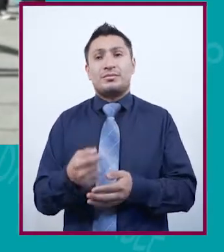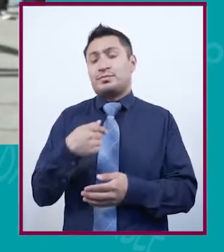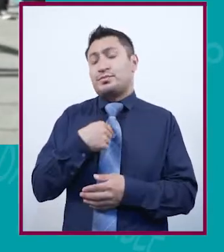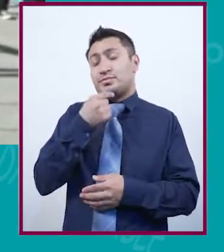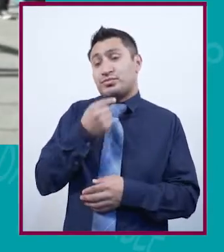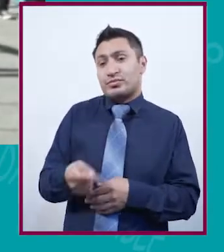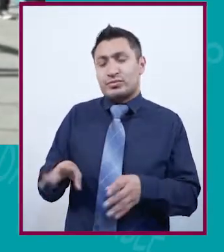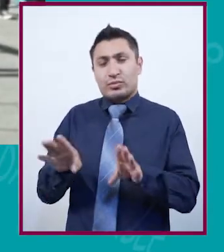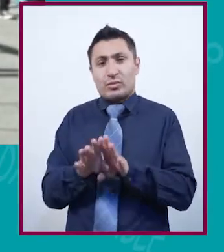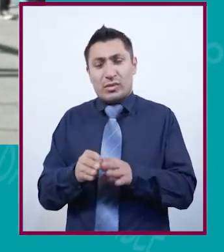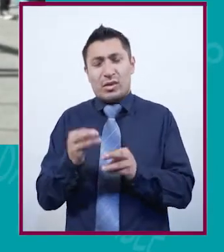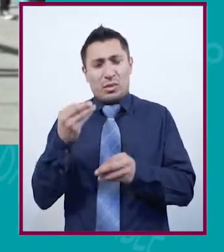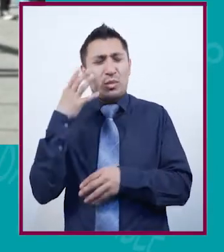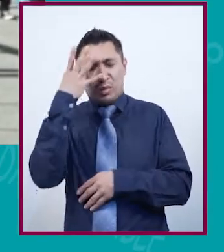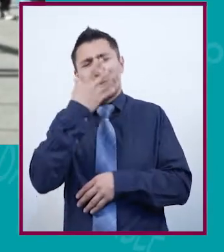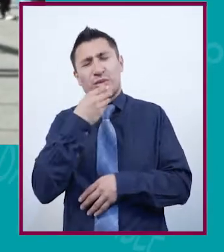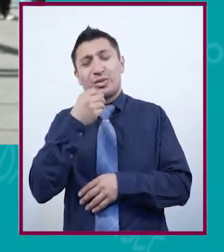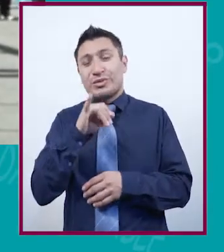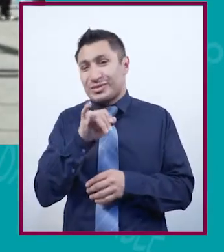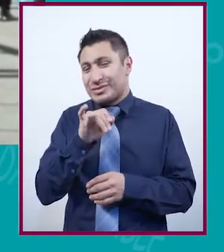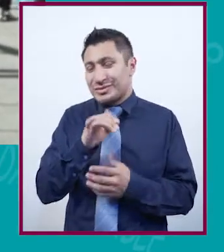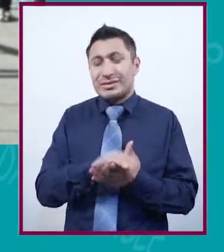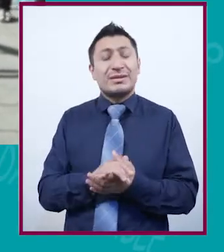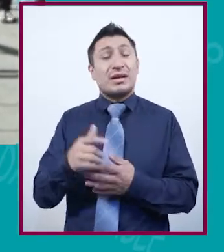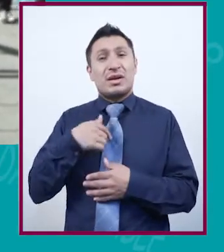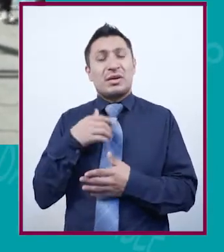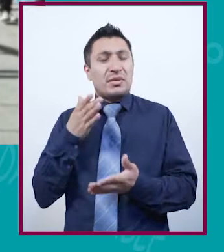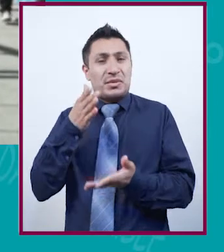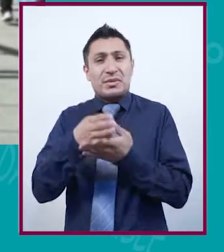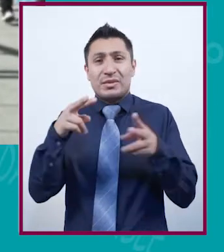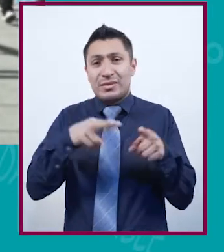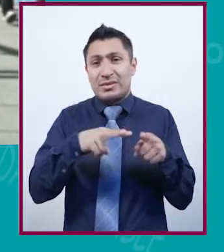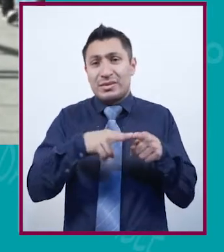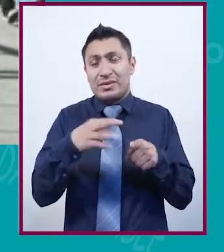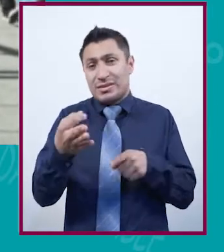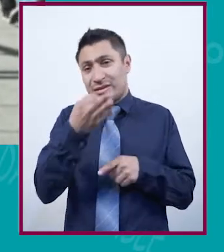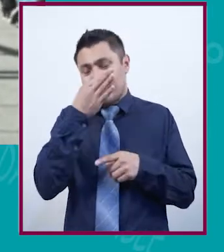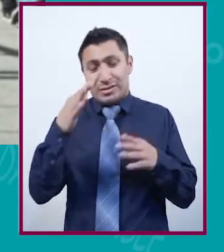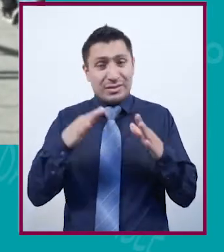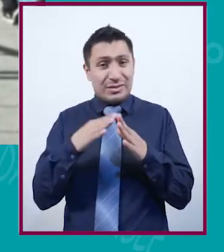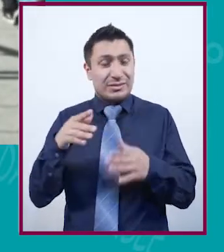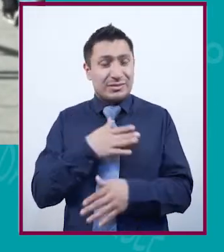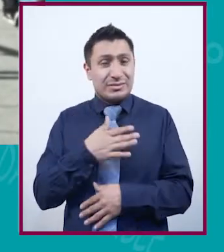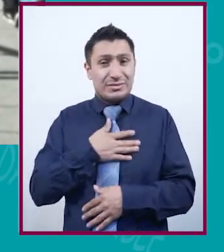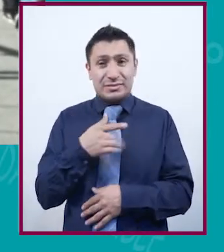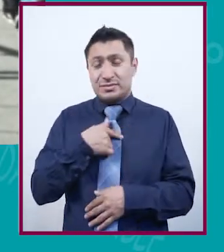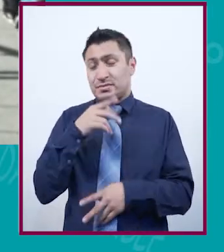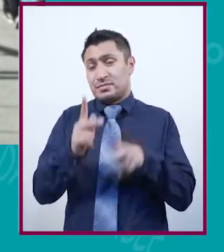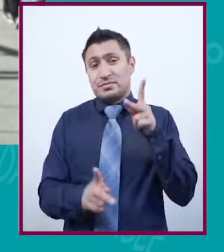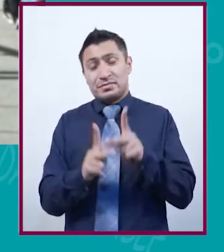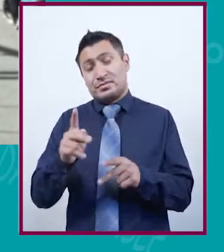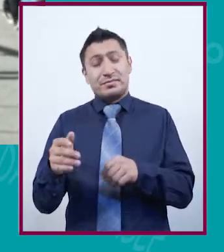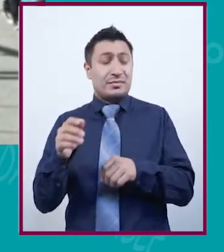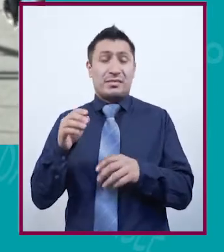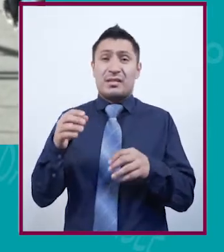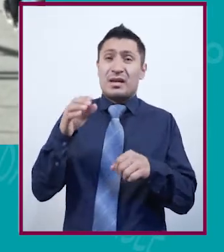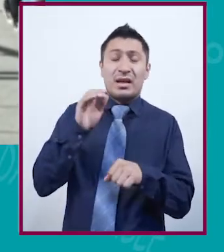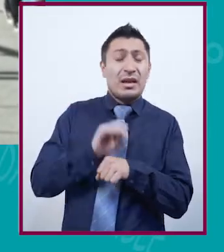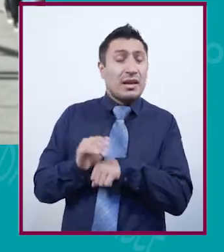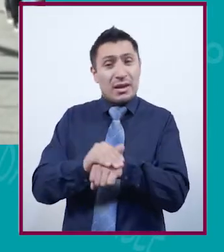fue muy linda. Iba pues al parque que estaba cerca de mi casa, salía con mis